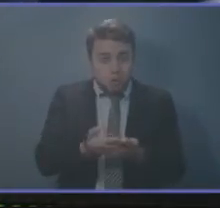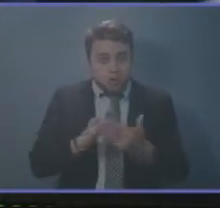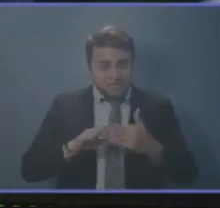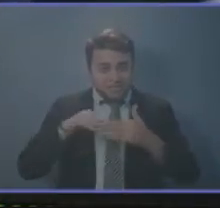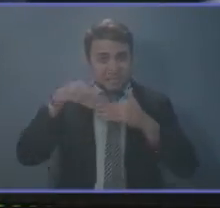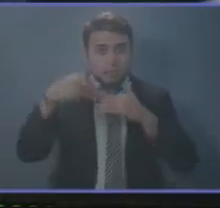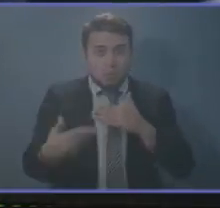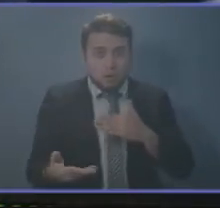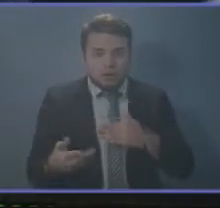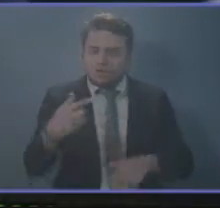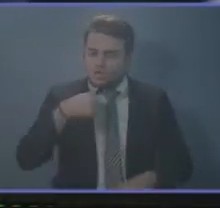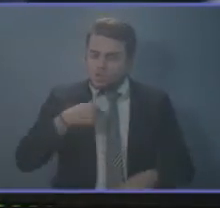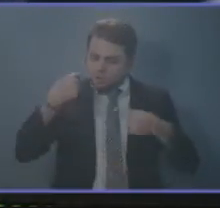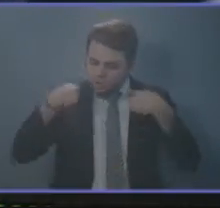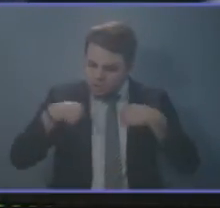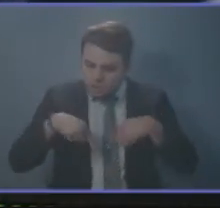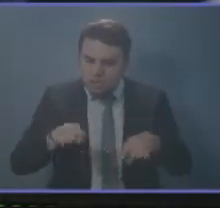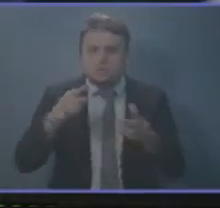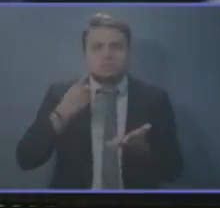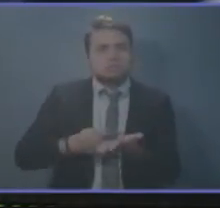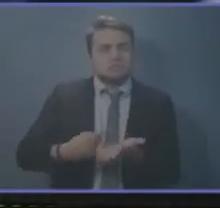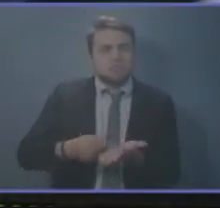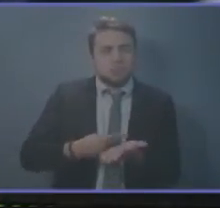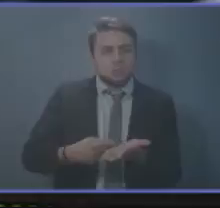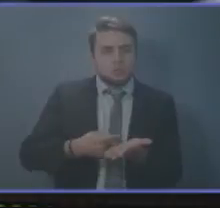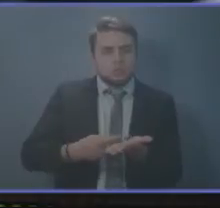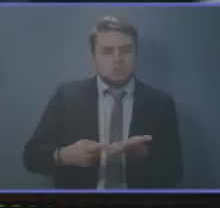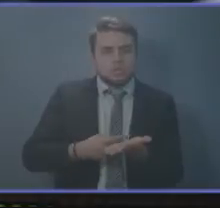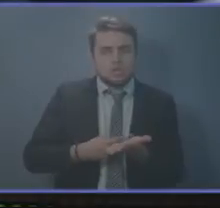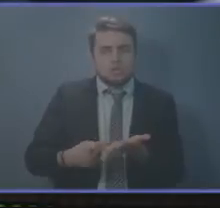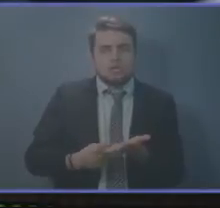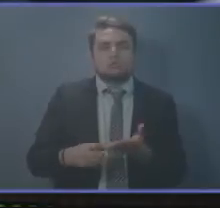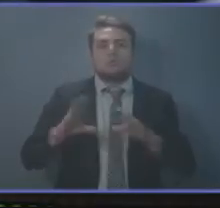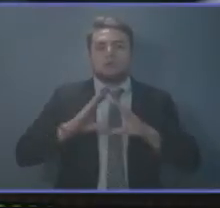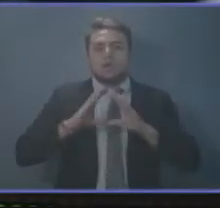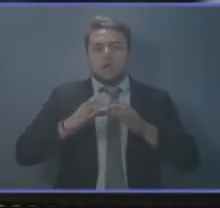sigo manteniendo y que la seguimos discutiendo en la Comisión de Legislación,